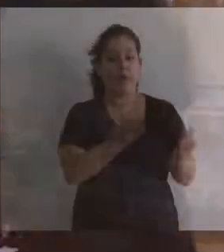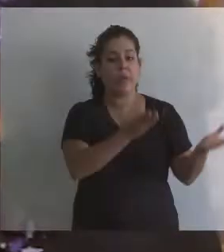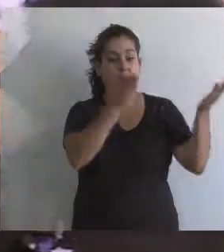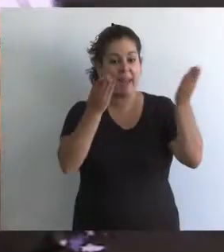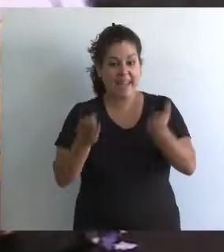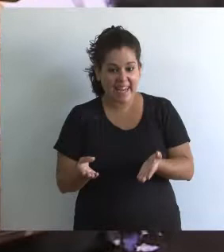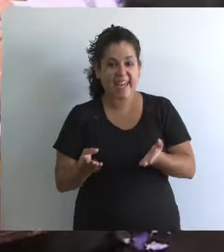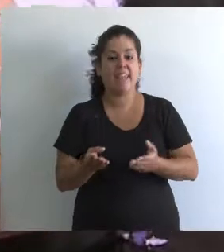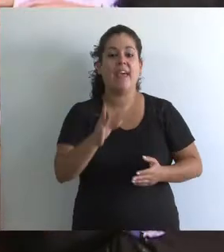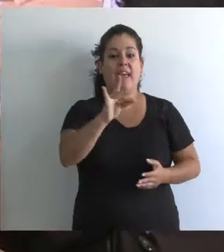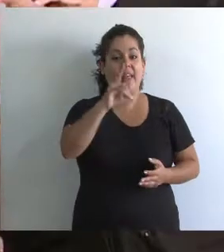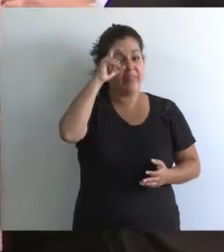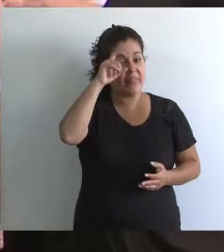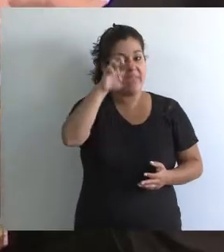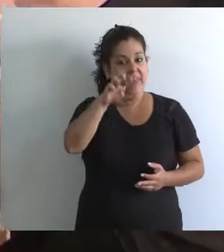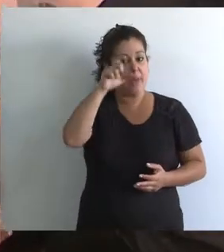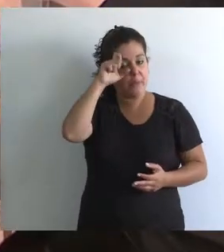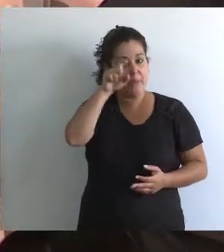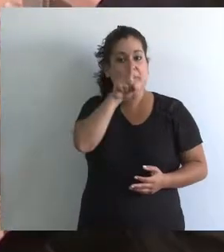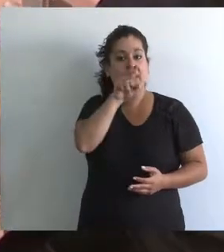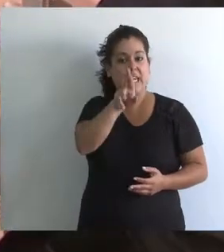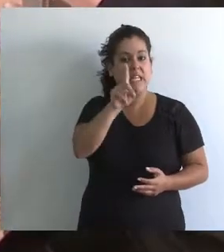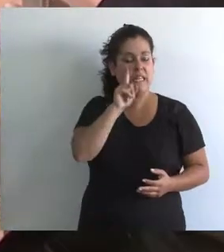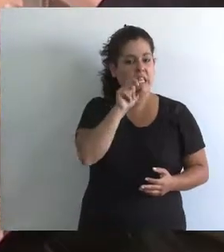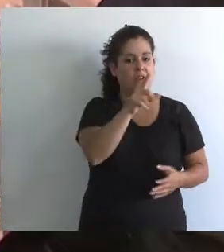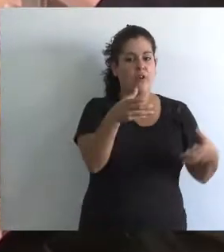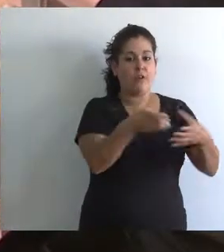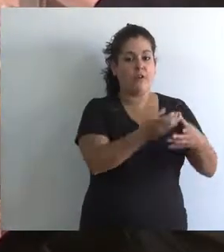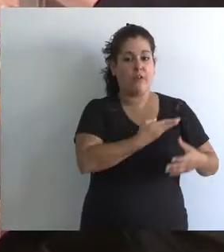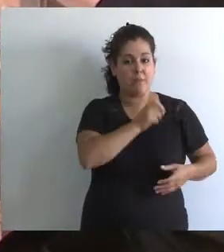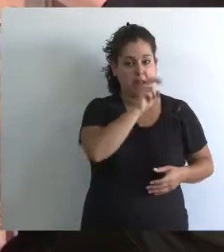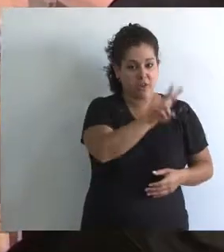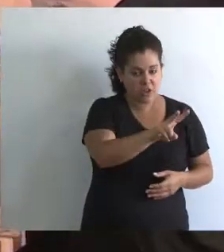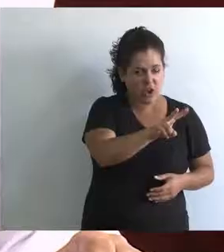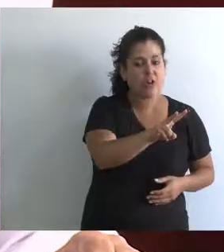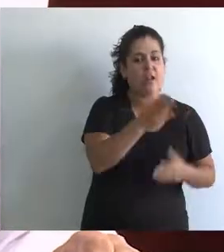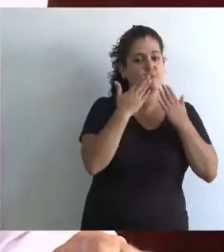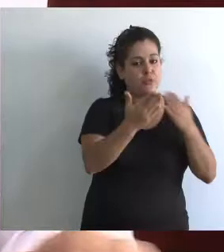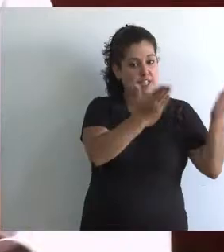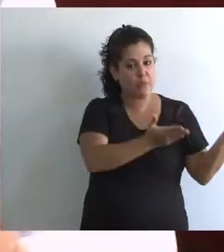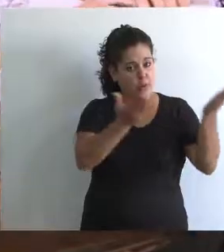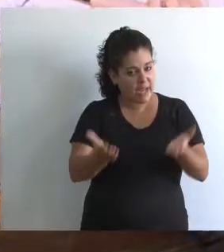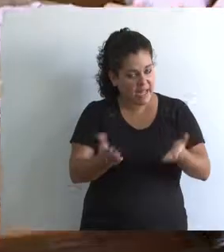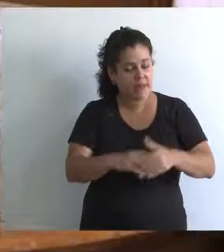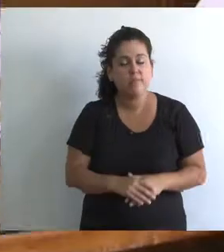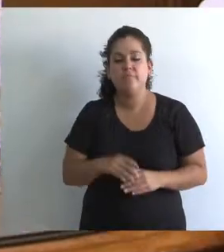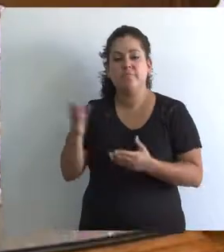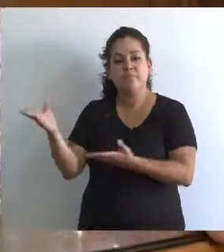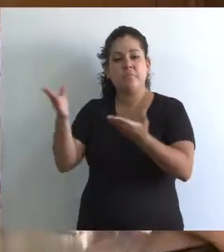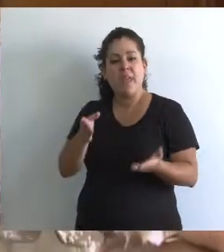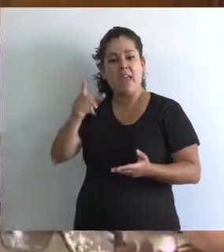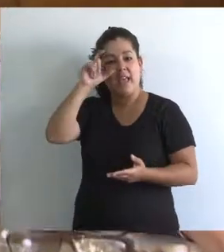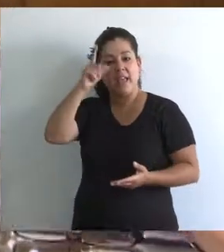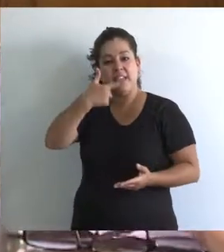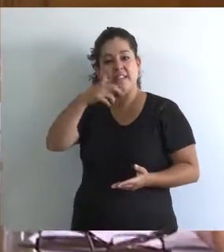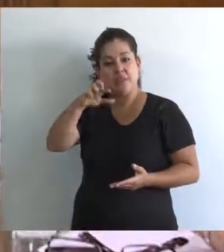La bienvenida, claro está, a Edgardo de Petri, legislador, Buenos Aires, Frente para la Victoria. ¿Cómo va? Gracias por venir.